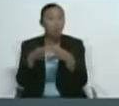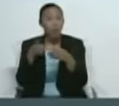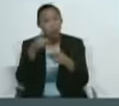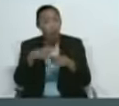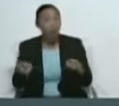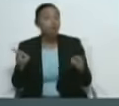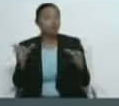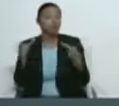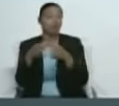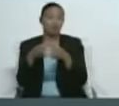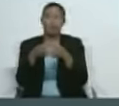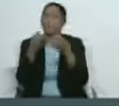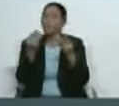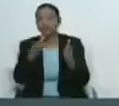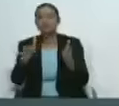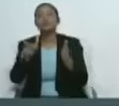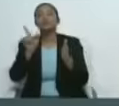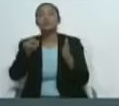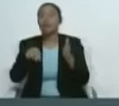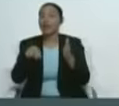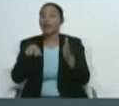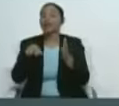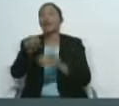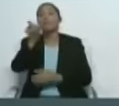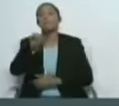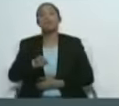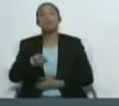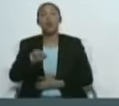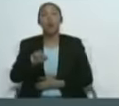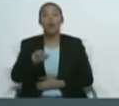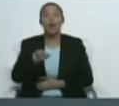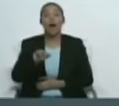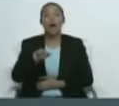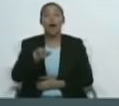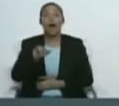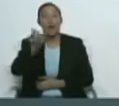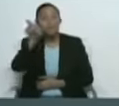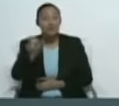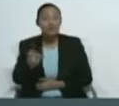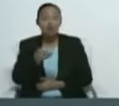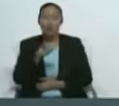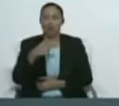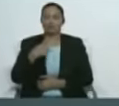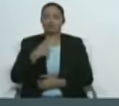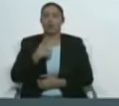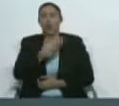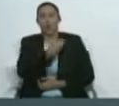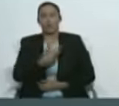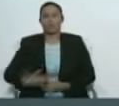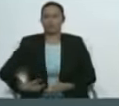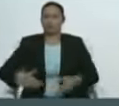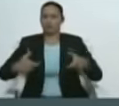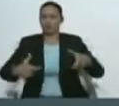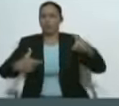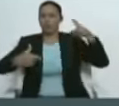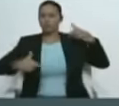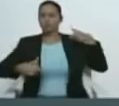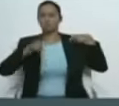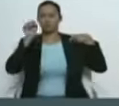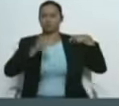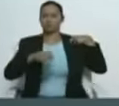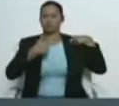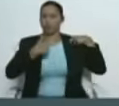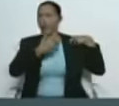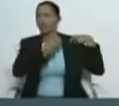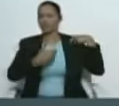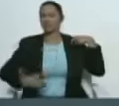y quienes el pueblo votado por ellos presidente de la república donde tercerizar una